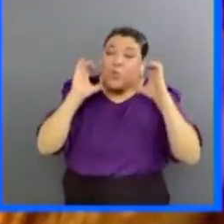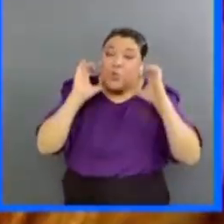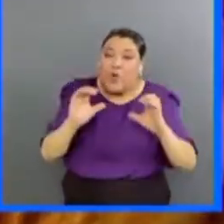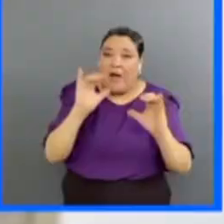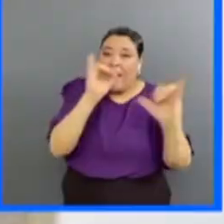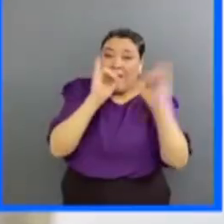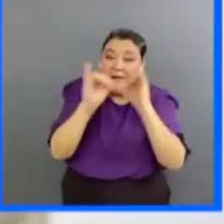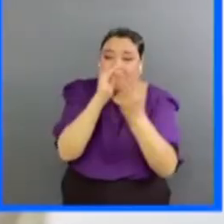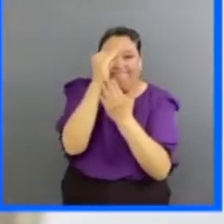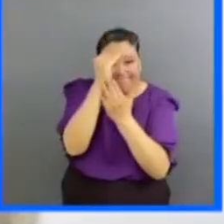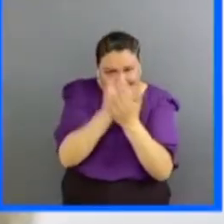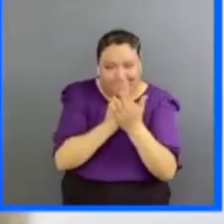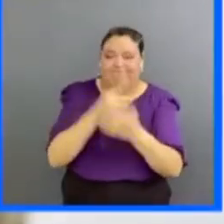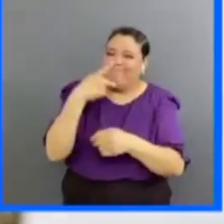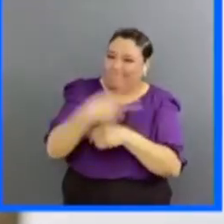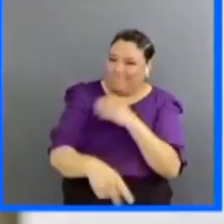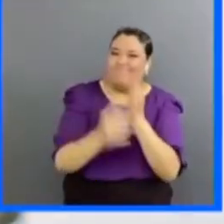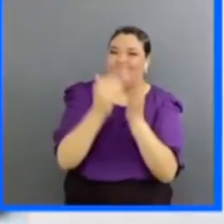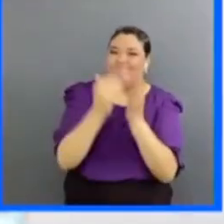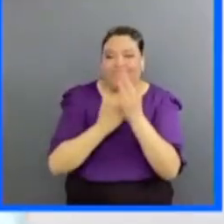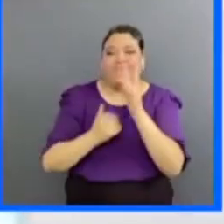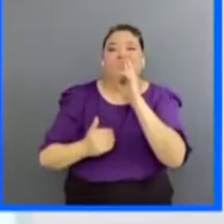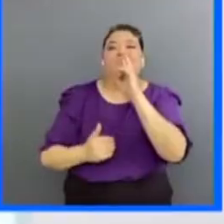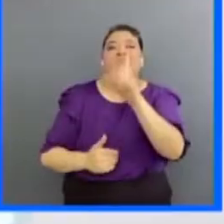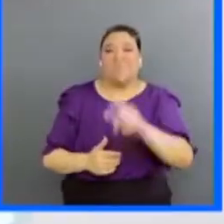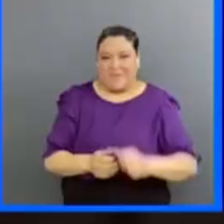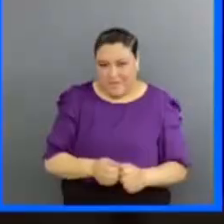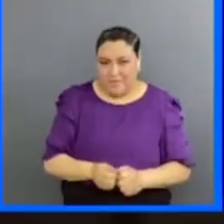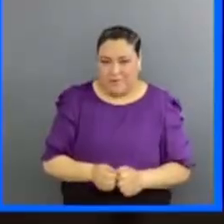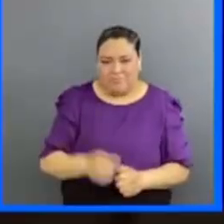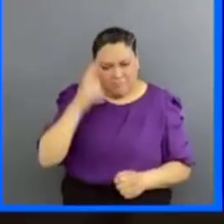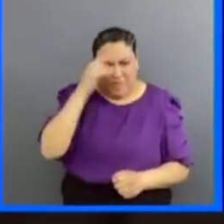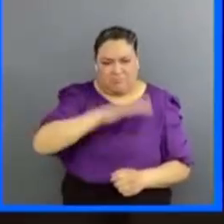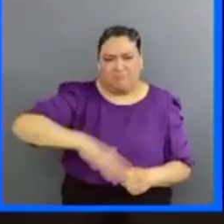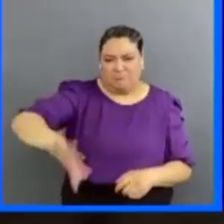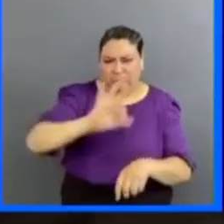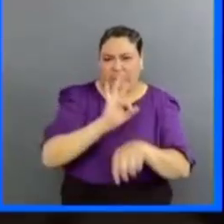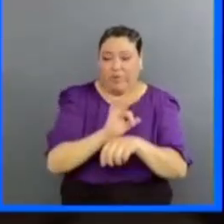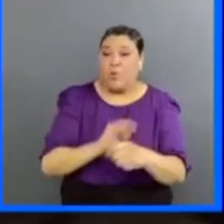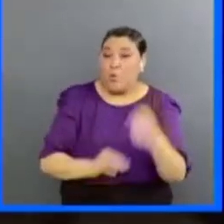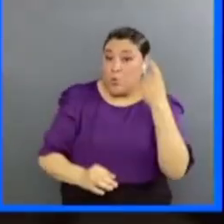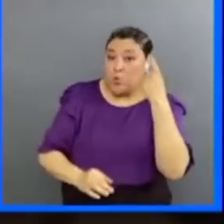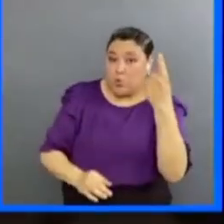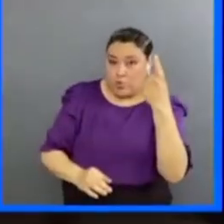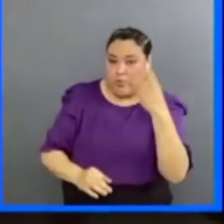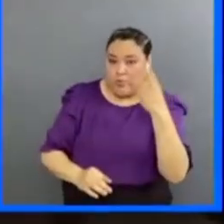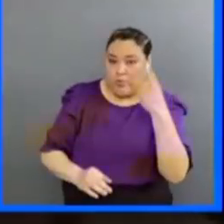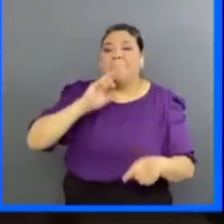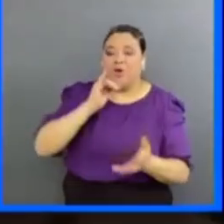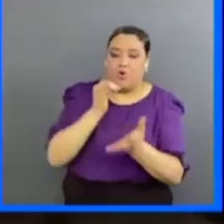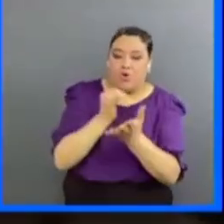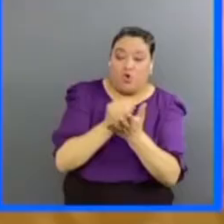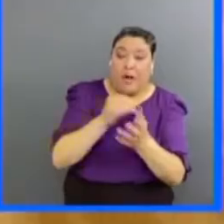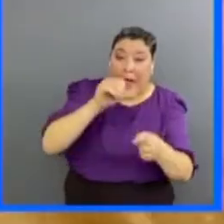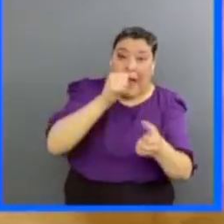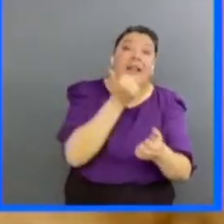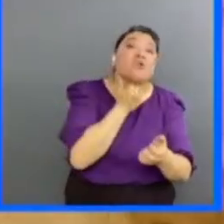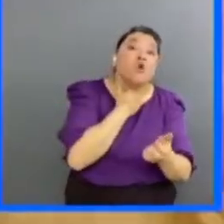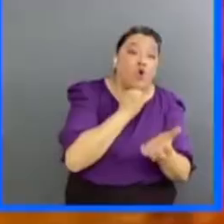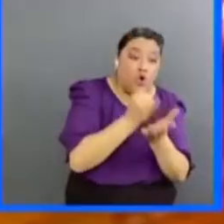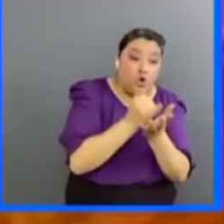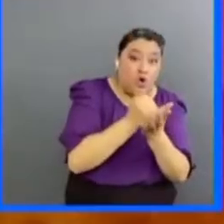de riesgo para esta problemática de salud pública. 1. Aumentar los impuestos a bebidas alcohólicas.